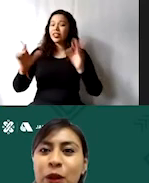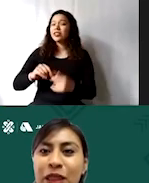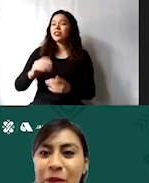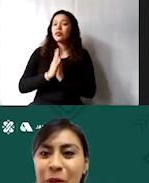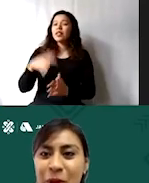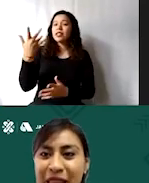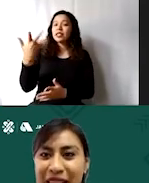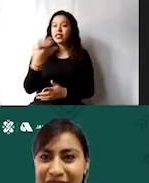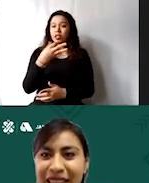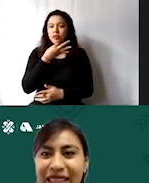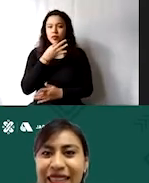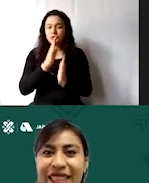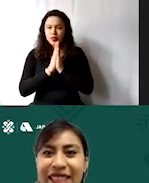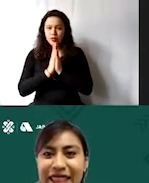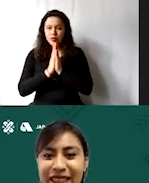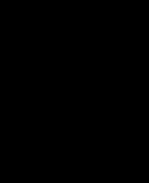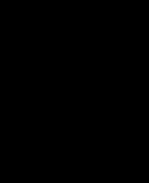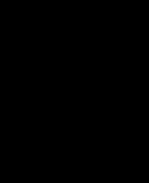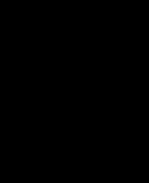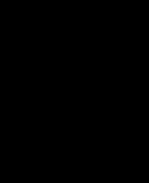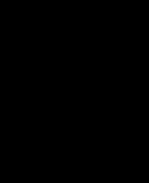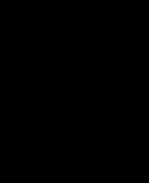5 mañana. minutos si me permiten en la sala? Gracias.